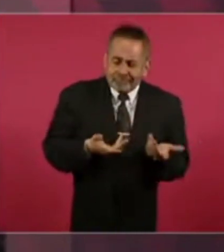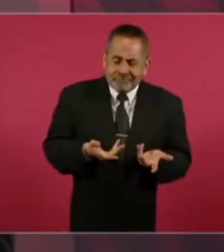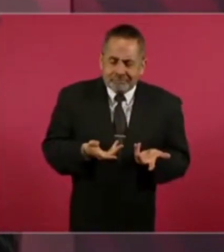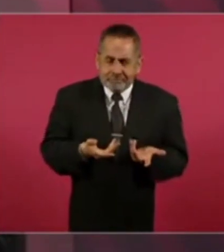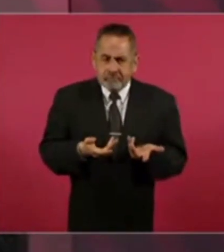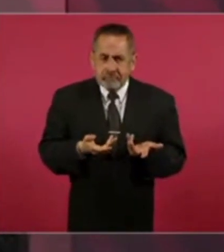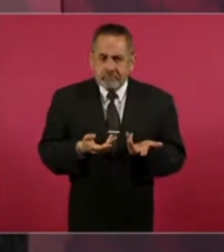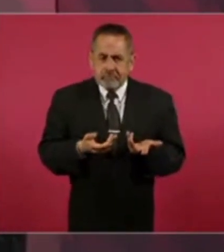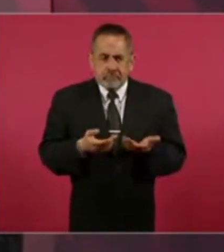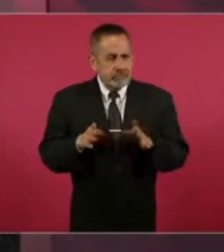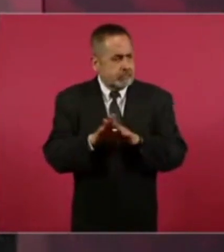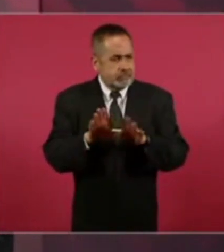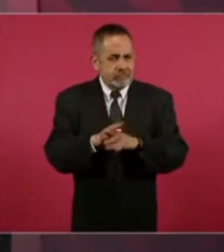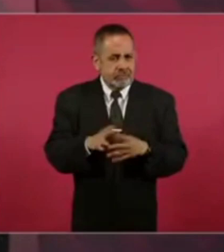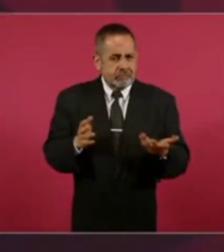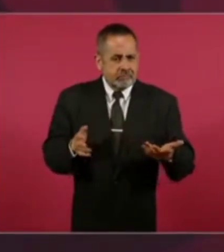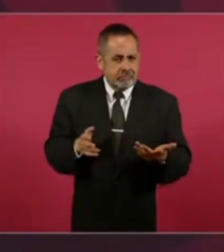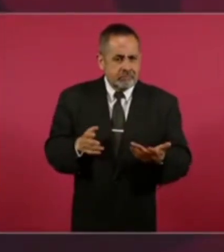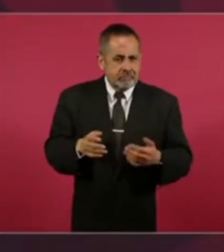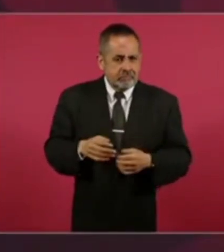no autónomo